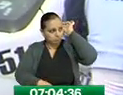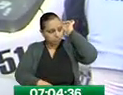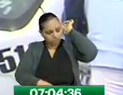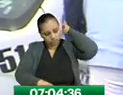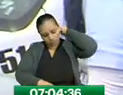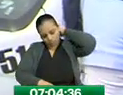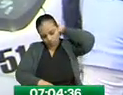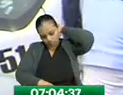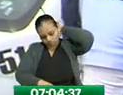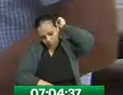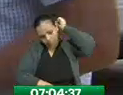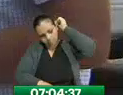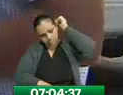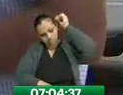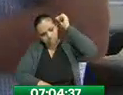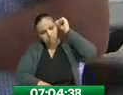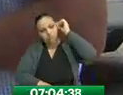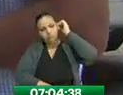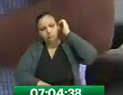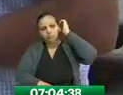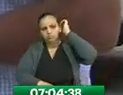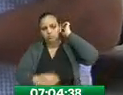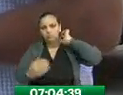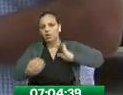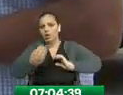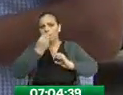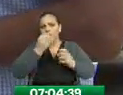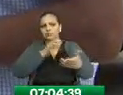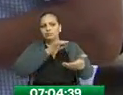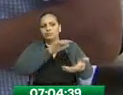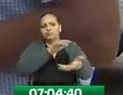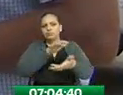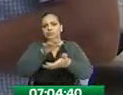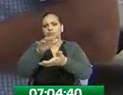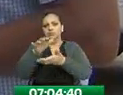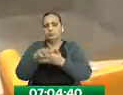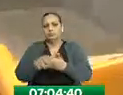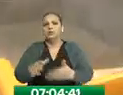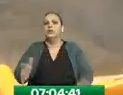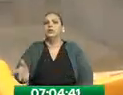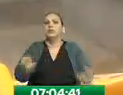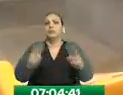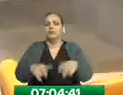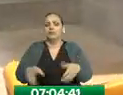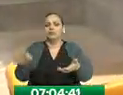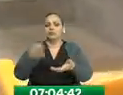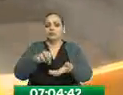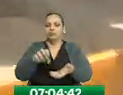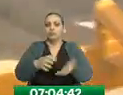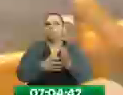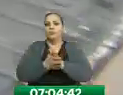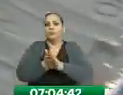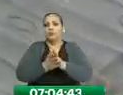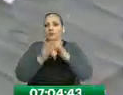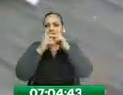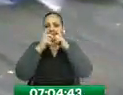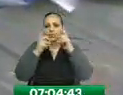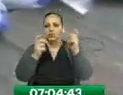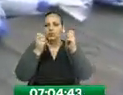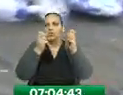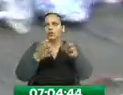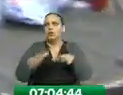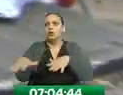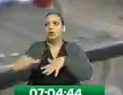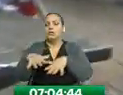las mejores decisiones en base a la técnica, en base a los datos, en base a la asesoría de expertos que nos han permitido hoy estar en un semáforo